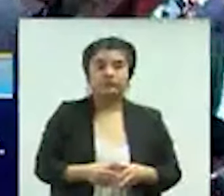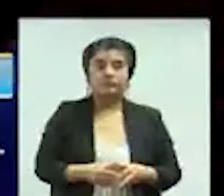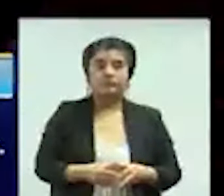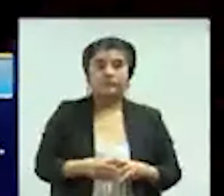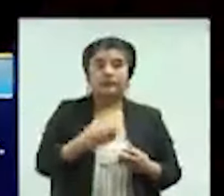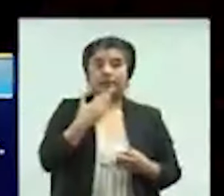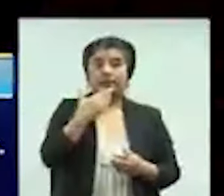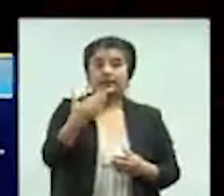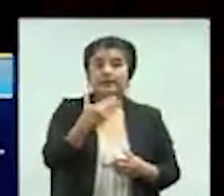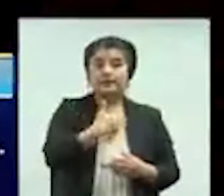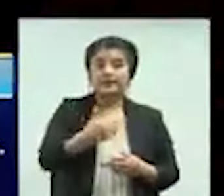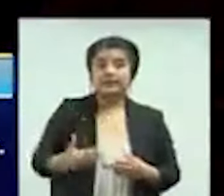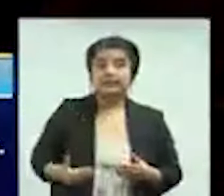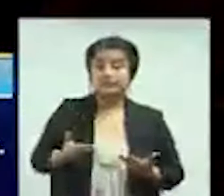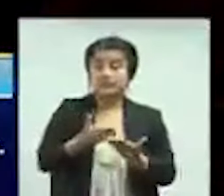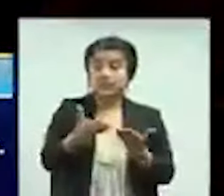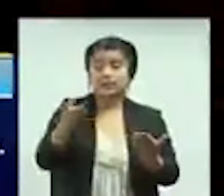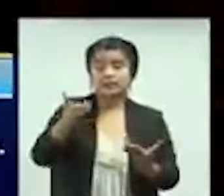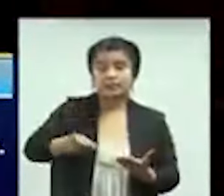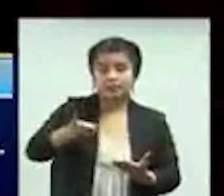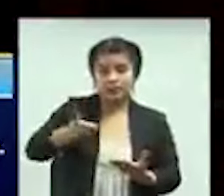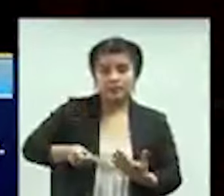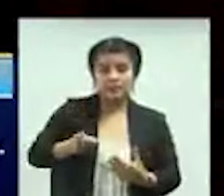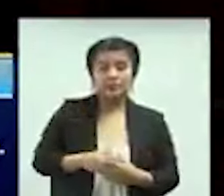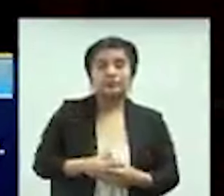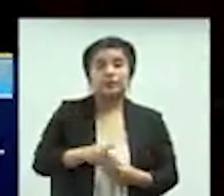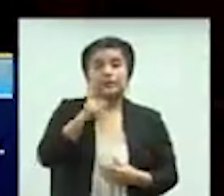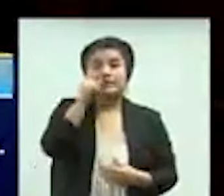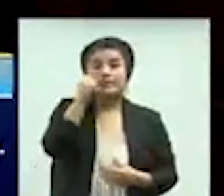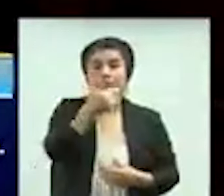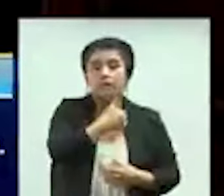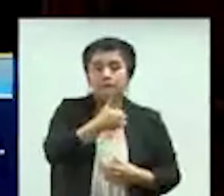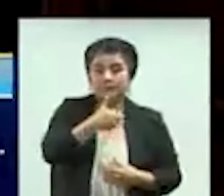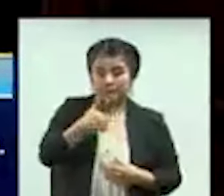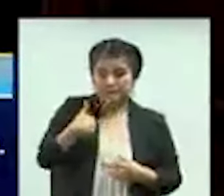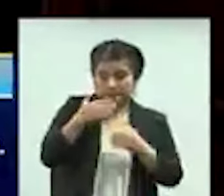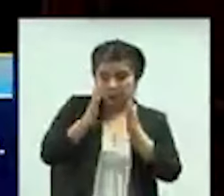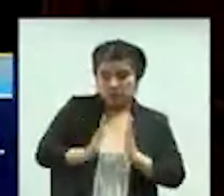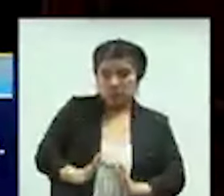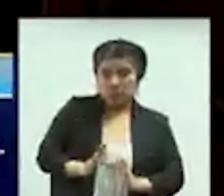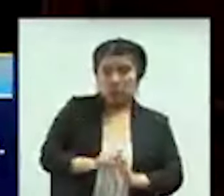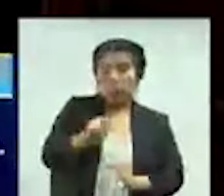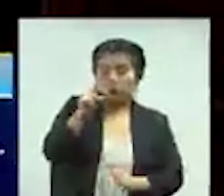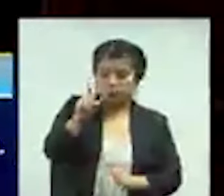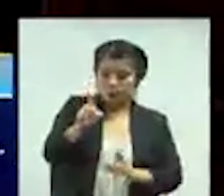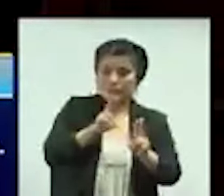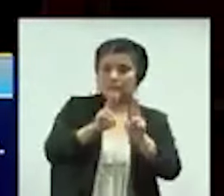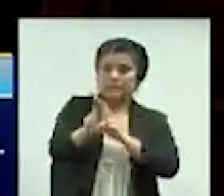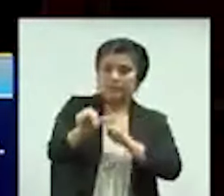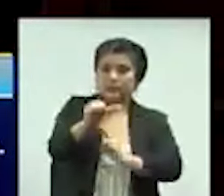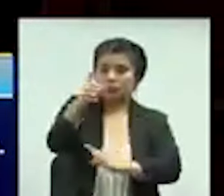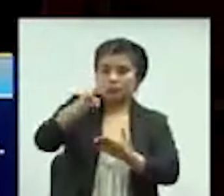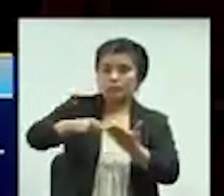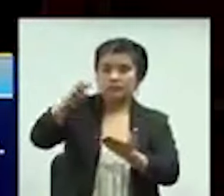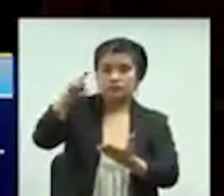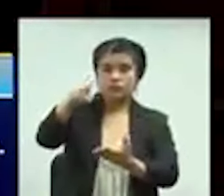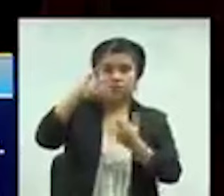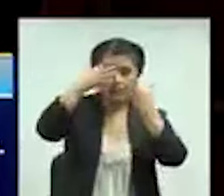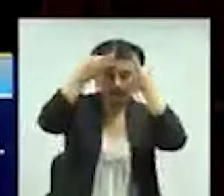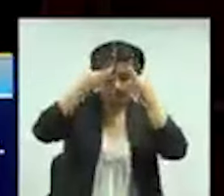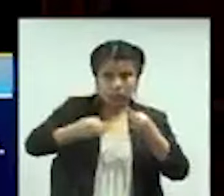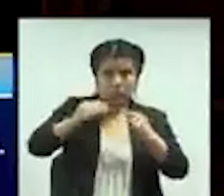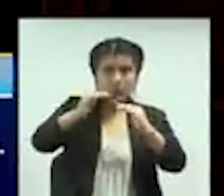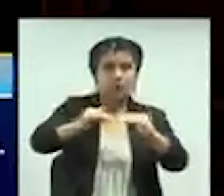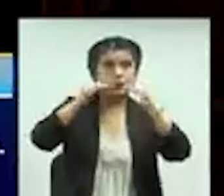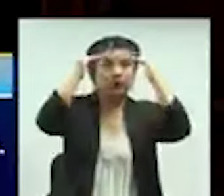Muchas gracias, presidente. Honorable Pleno. Señor ministro, como ministro de Relaciones Exteriores, ¿considera usted que la